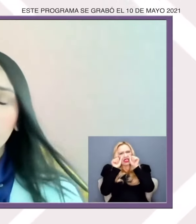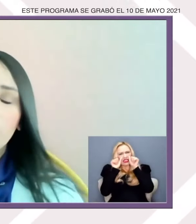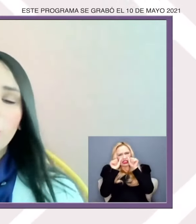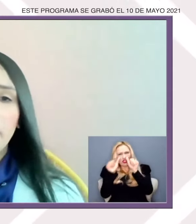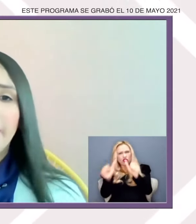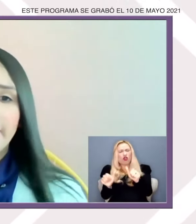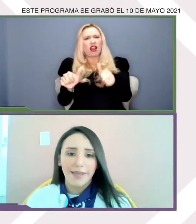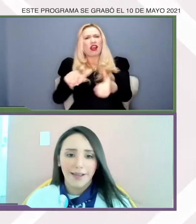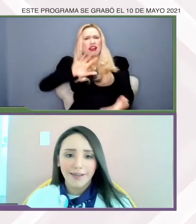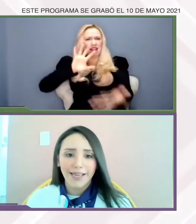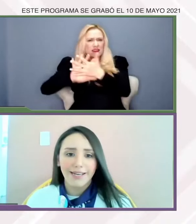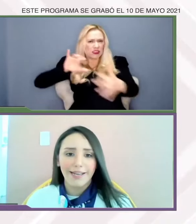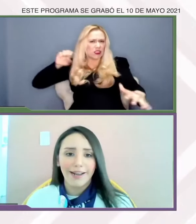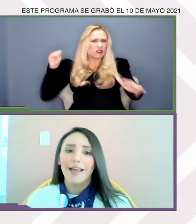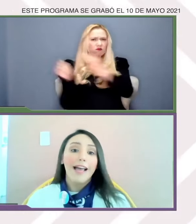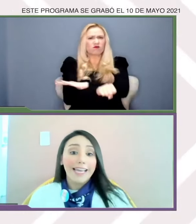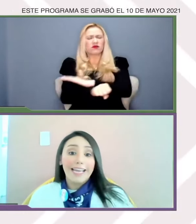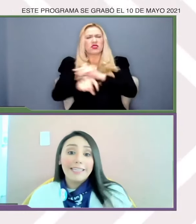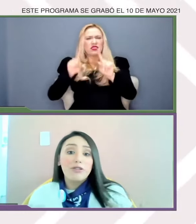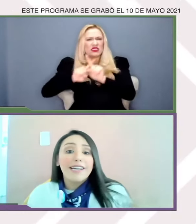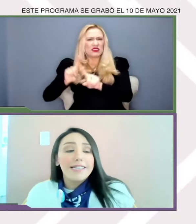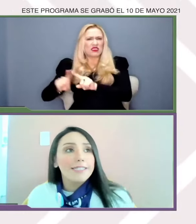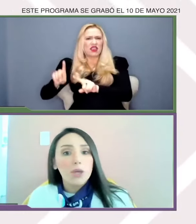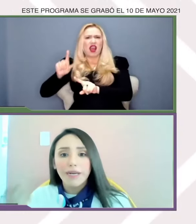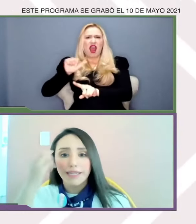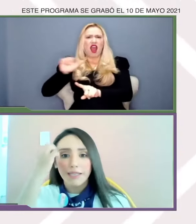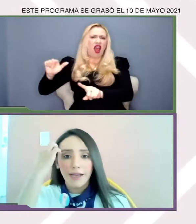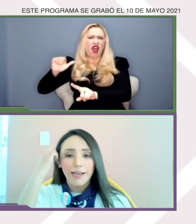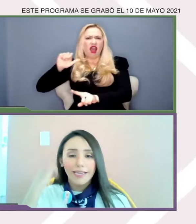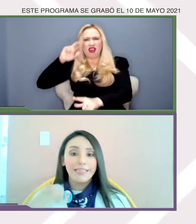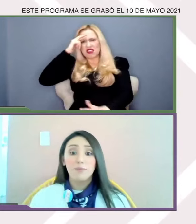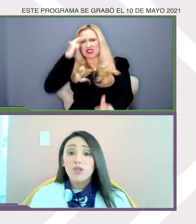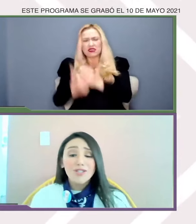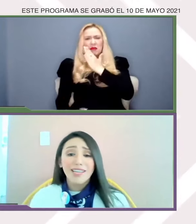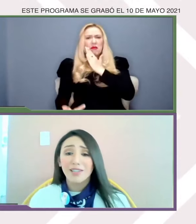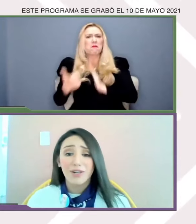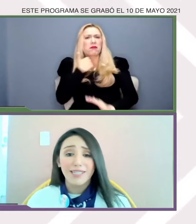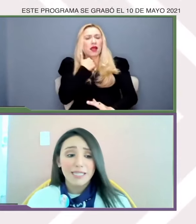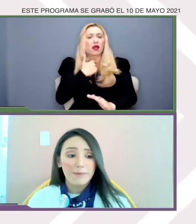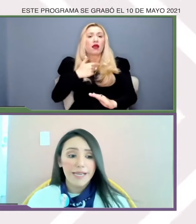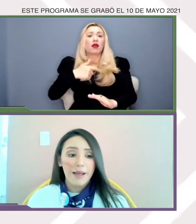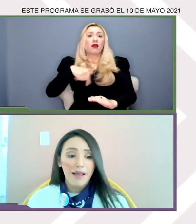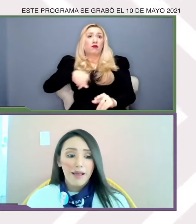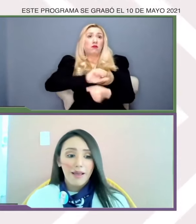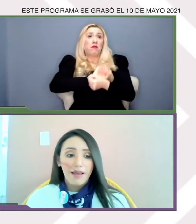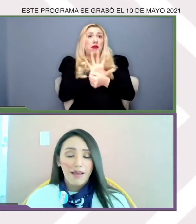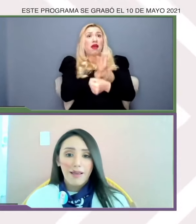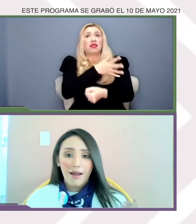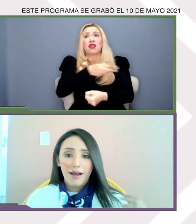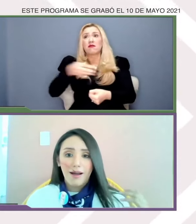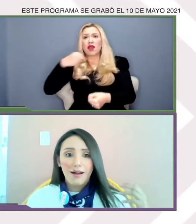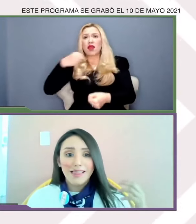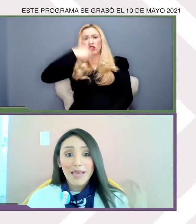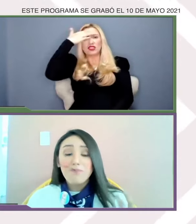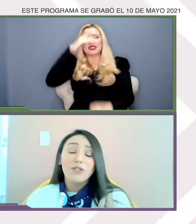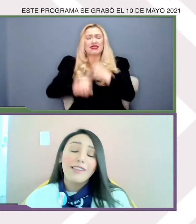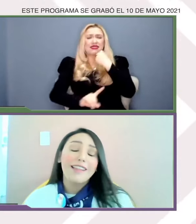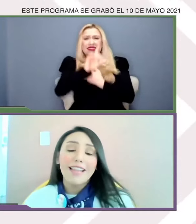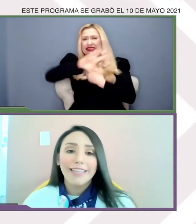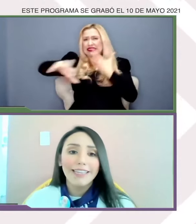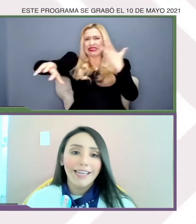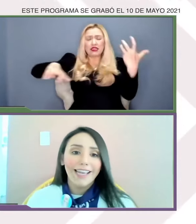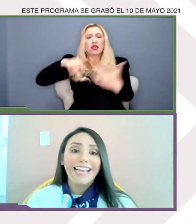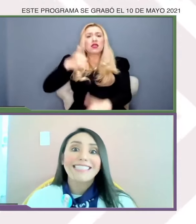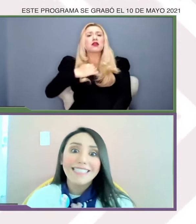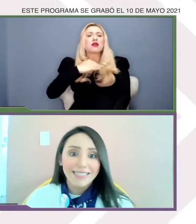en medio de una pandemia que genera una crisis operativa y de muchos sectores. Y vaya, la